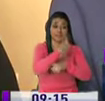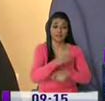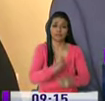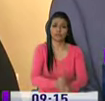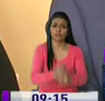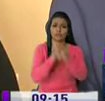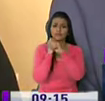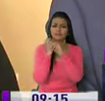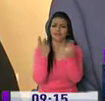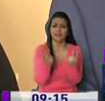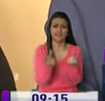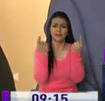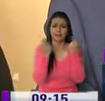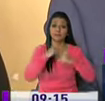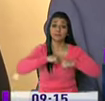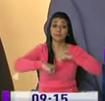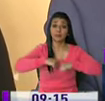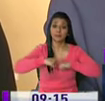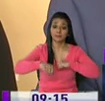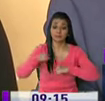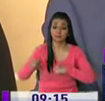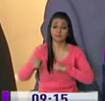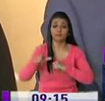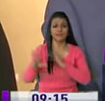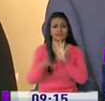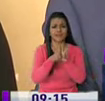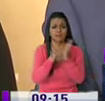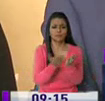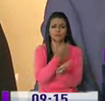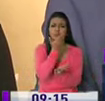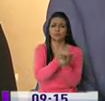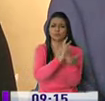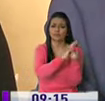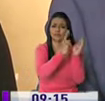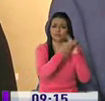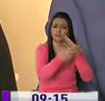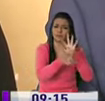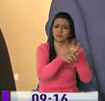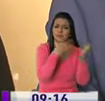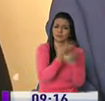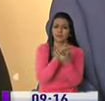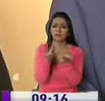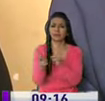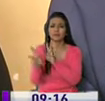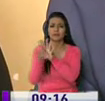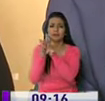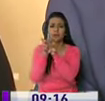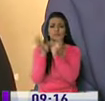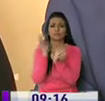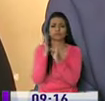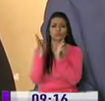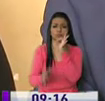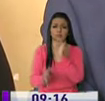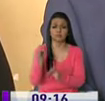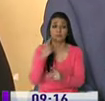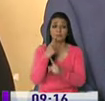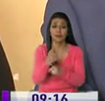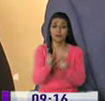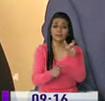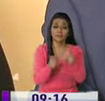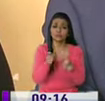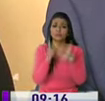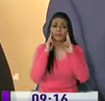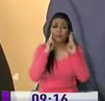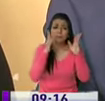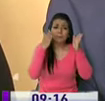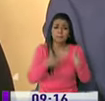de inmediatamente dar trámite a este proyecto de reformas al COIP y al Código Orgánico de la Función Judicial para humanizar la justicia y sobre todo